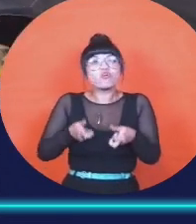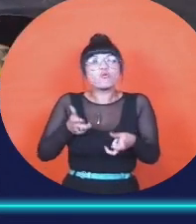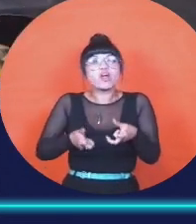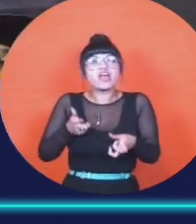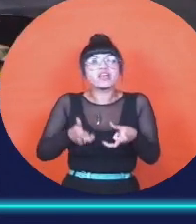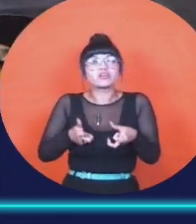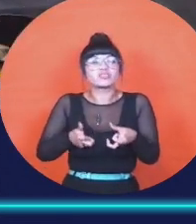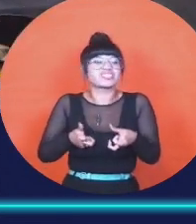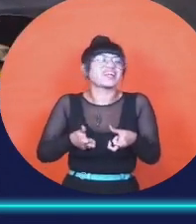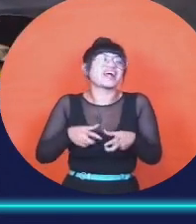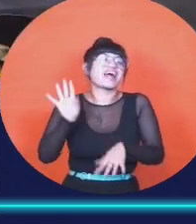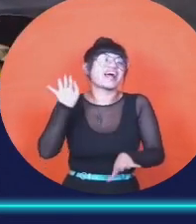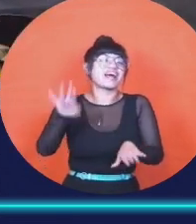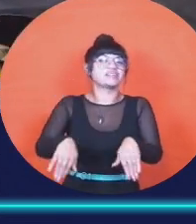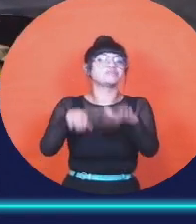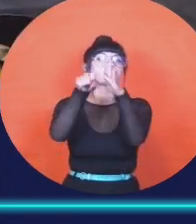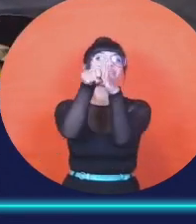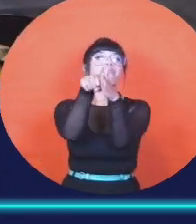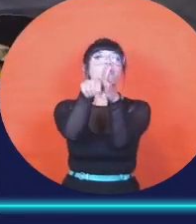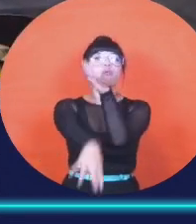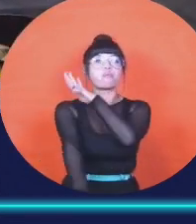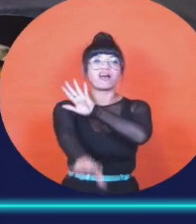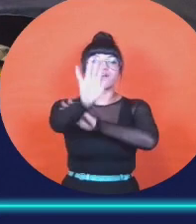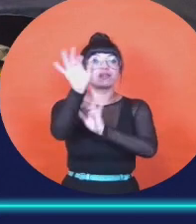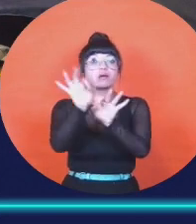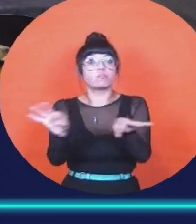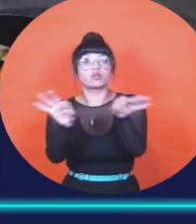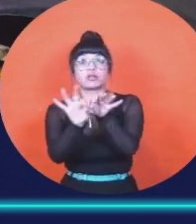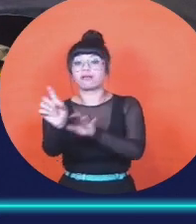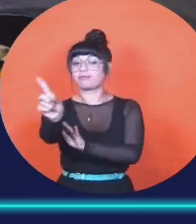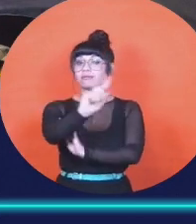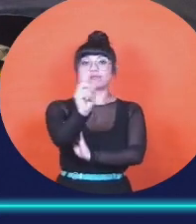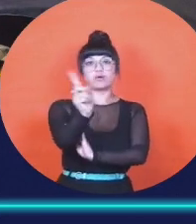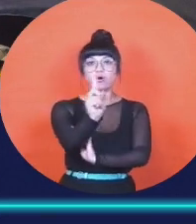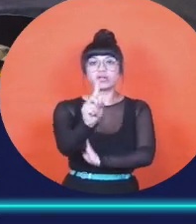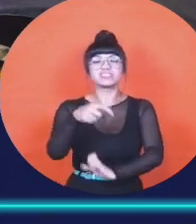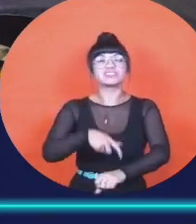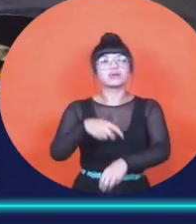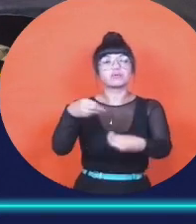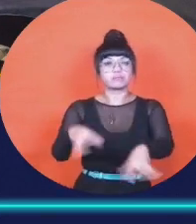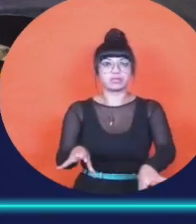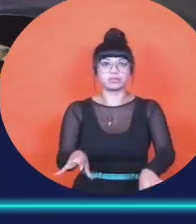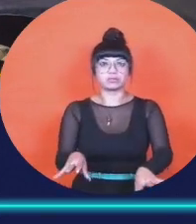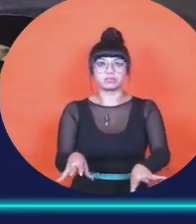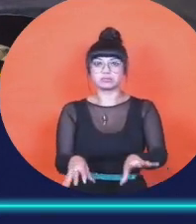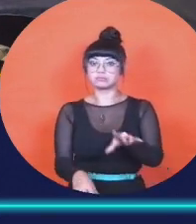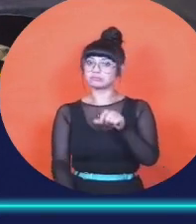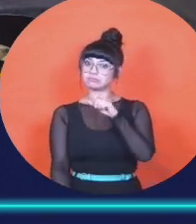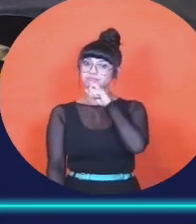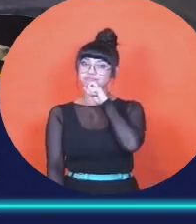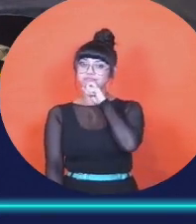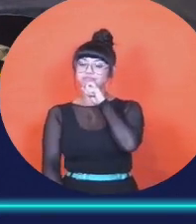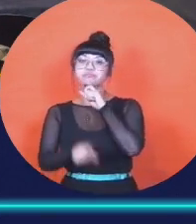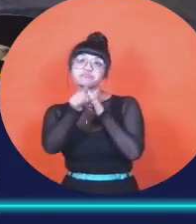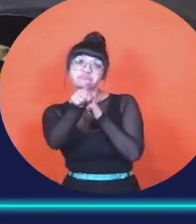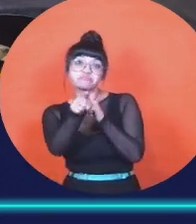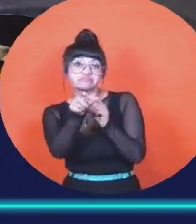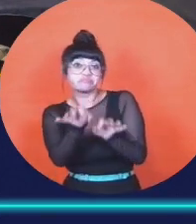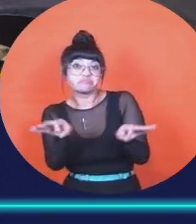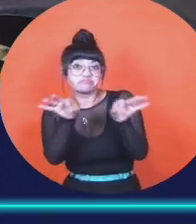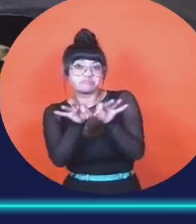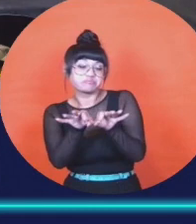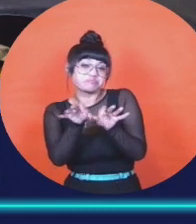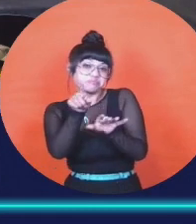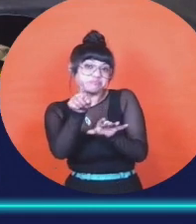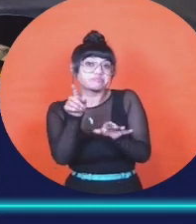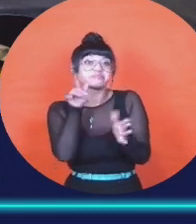un juego, en diseñar un juego, estás perdiendo el tiempo. Me gustaría saber si existe